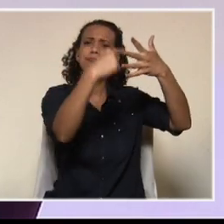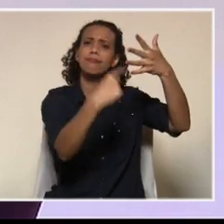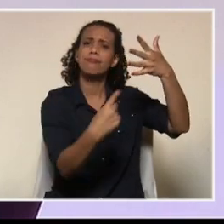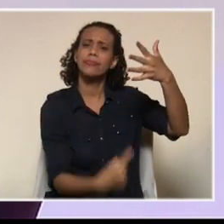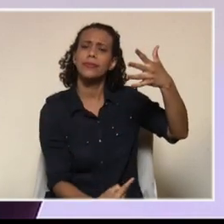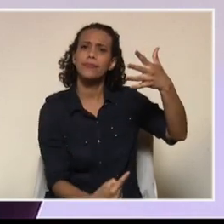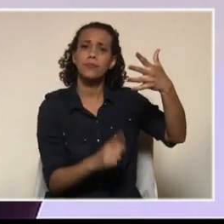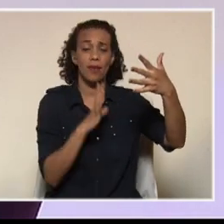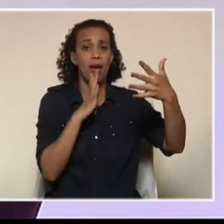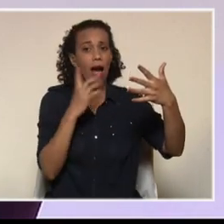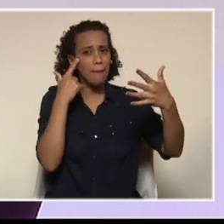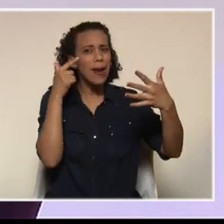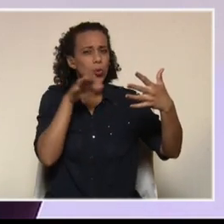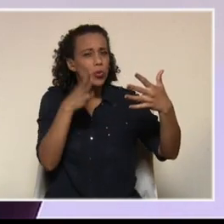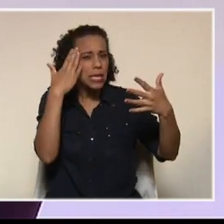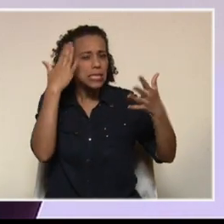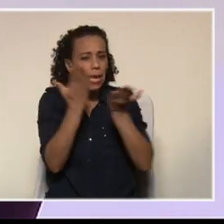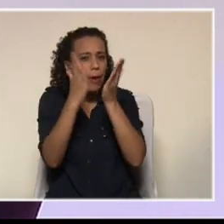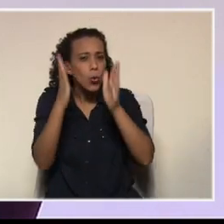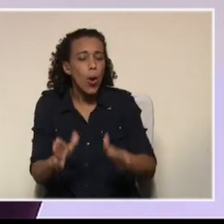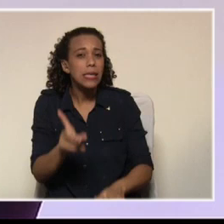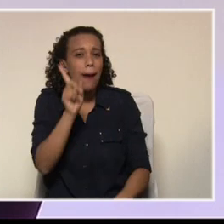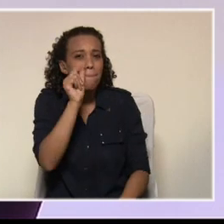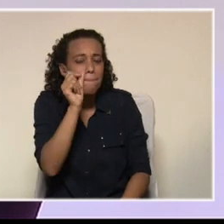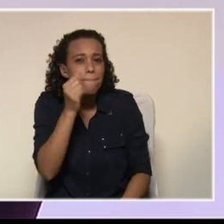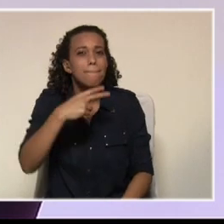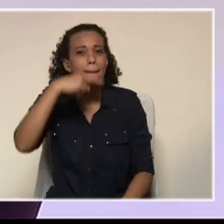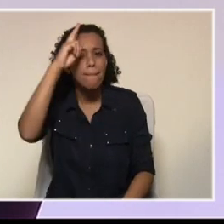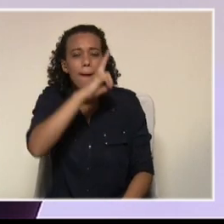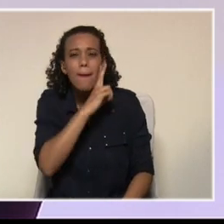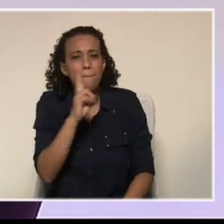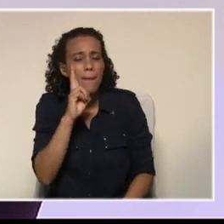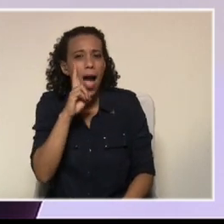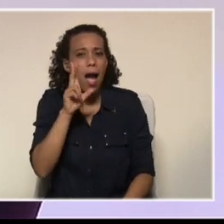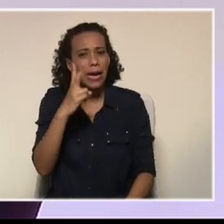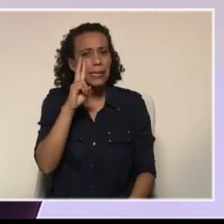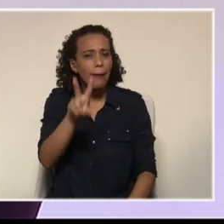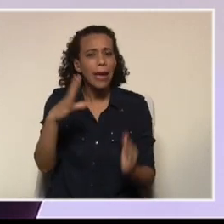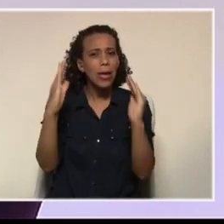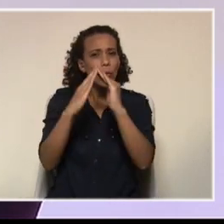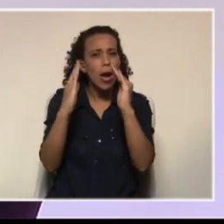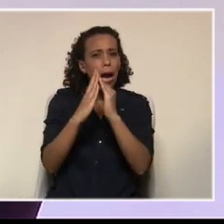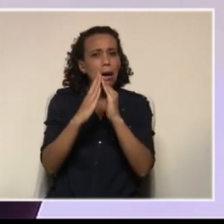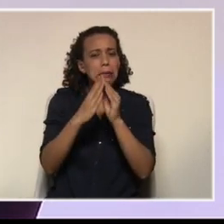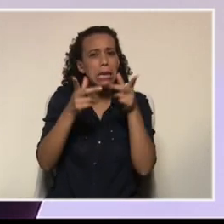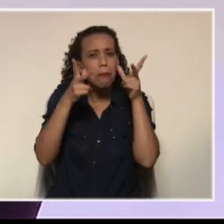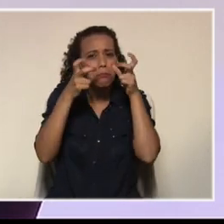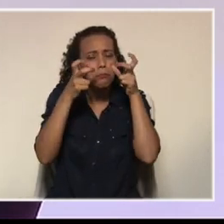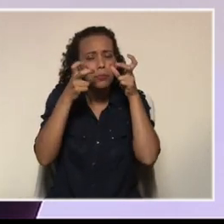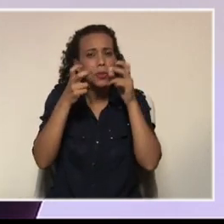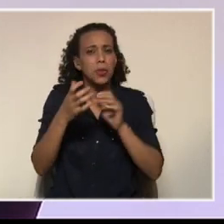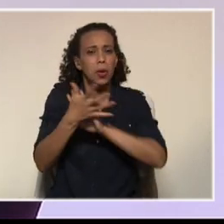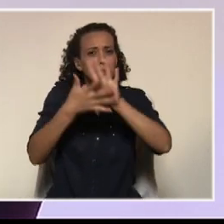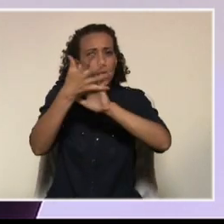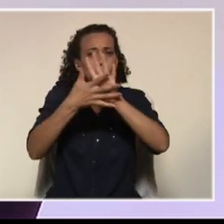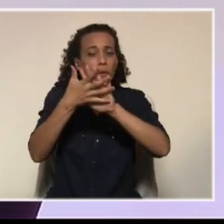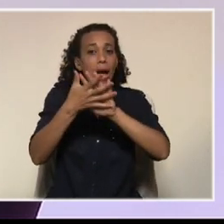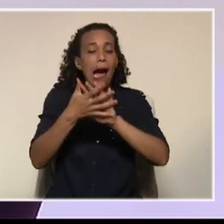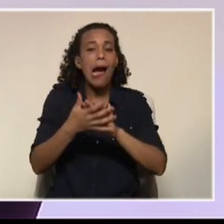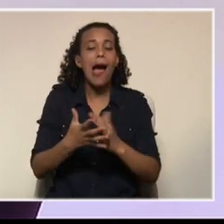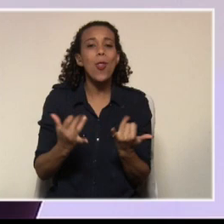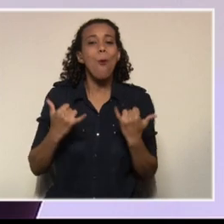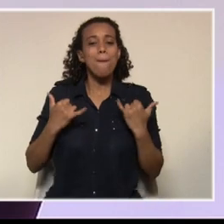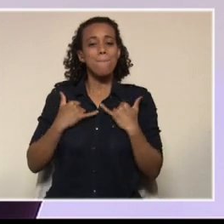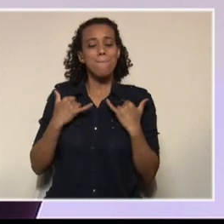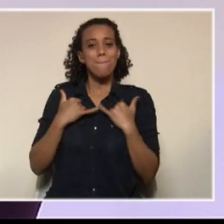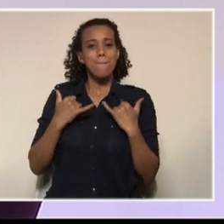principios, queridos estudiantes, papá, ustedes que están en casa en este momento de pandemia? La autogestión.